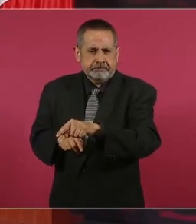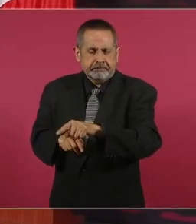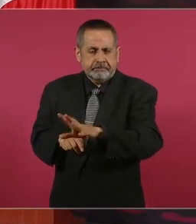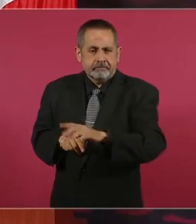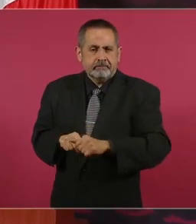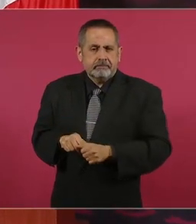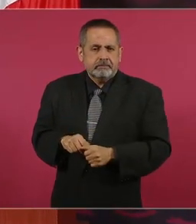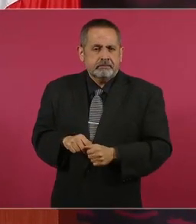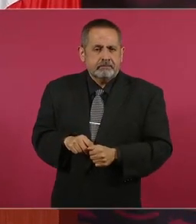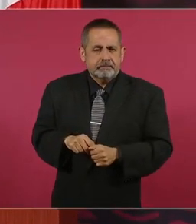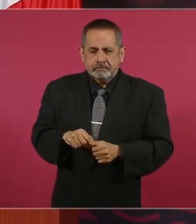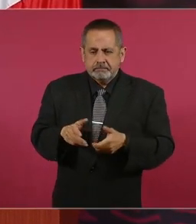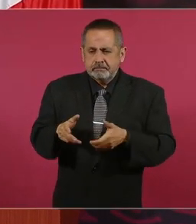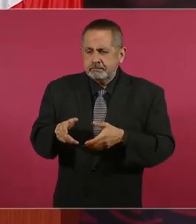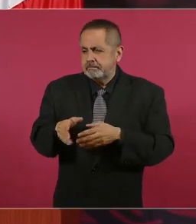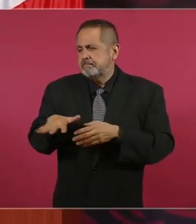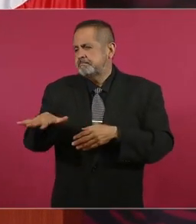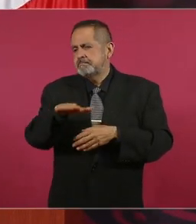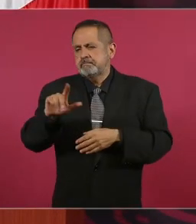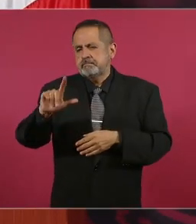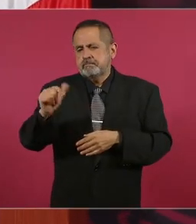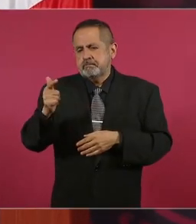pasar por la laguna.